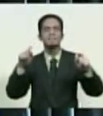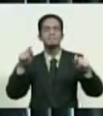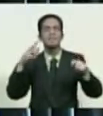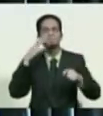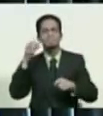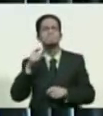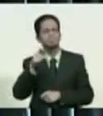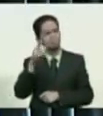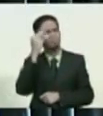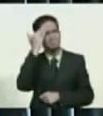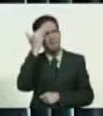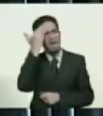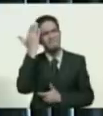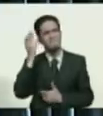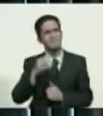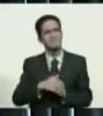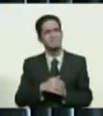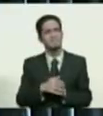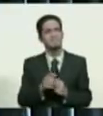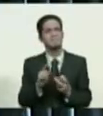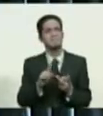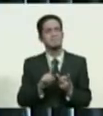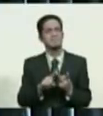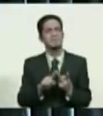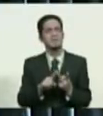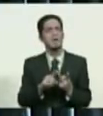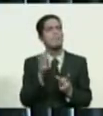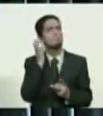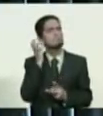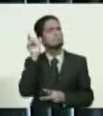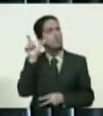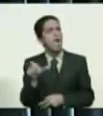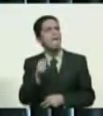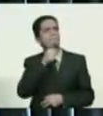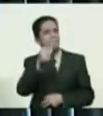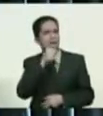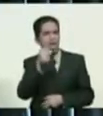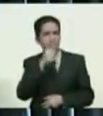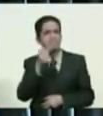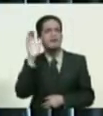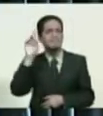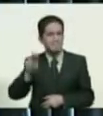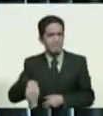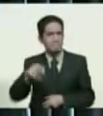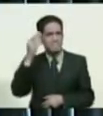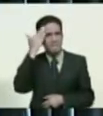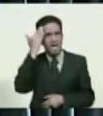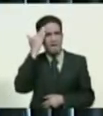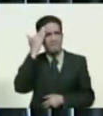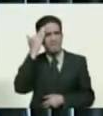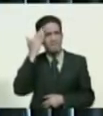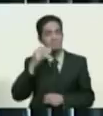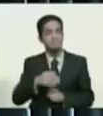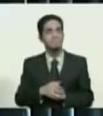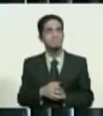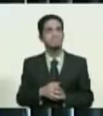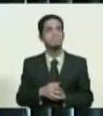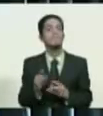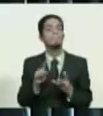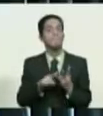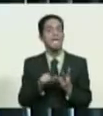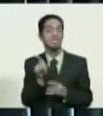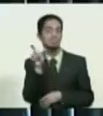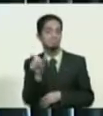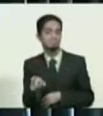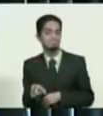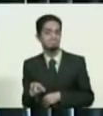hiciste. Patricia Poleo sabe lo que hiciste. Pero en este caso concreto, un